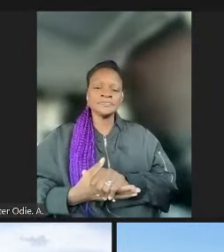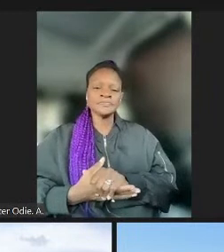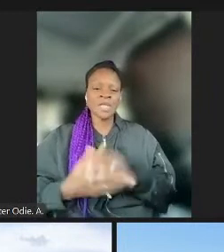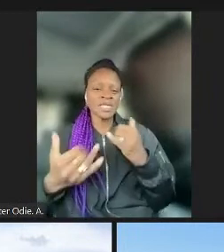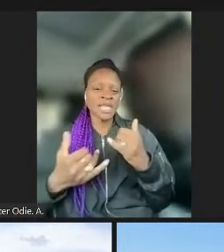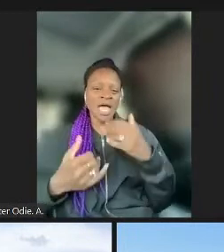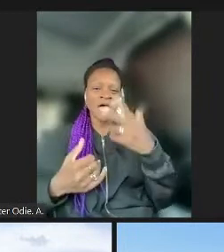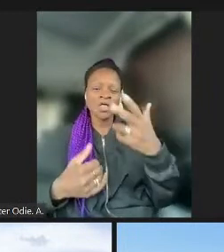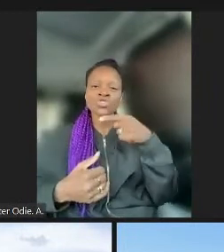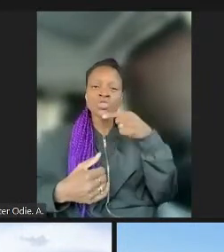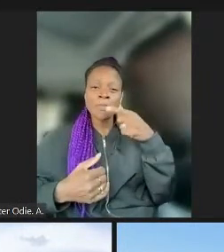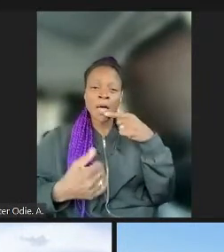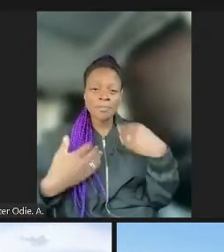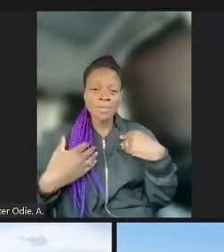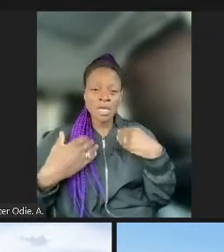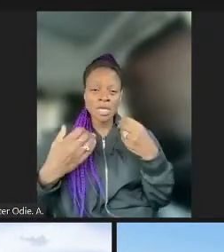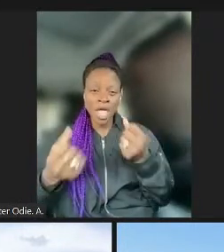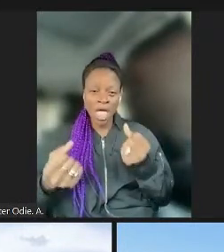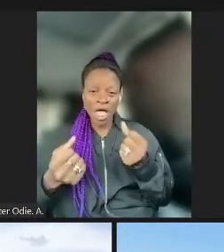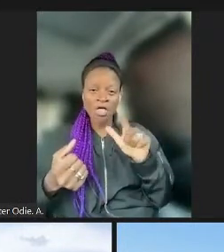variantes de Omicron.